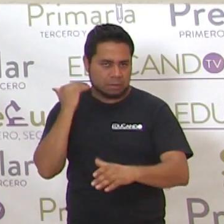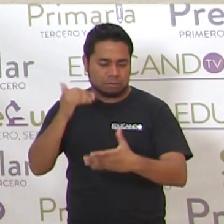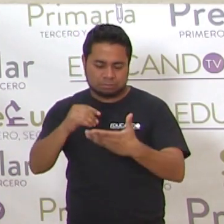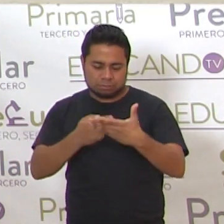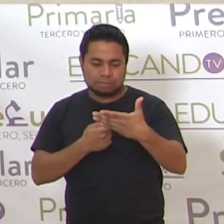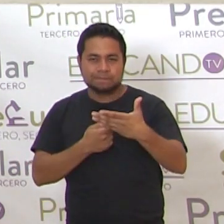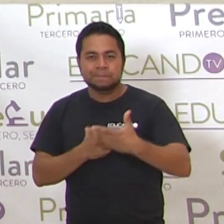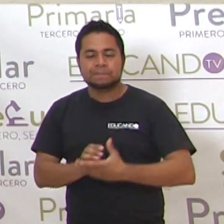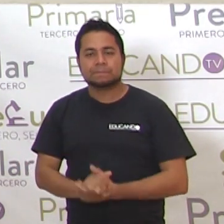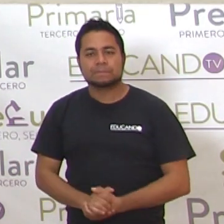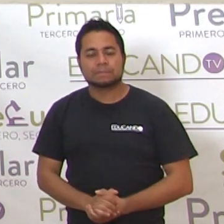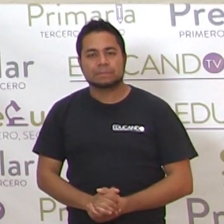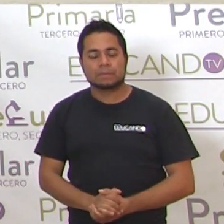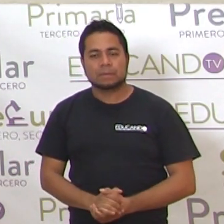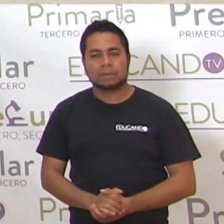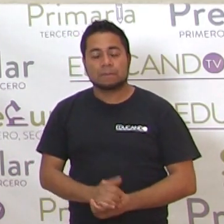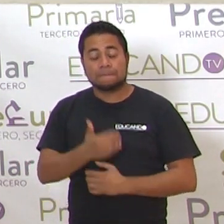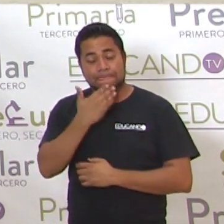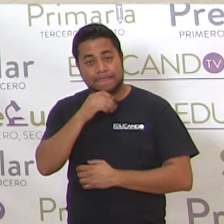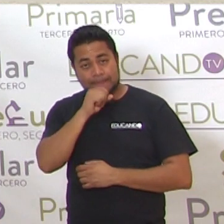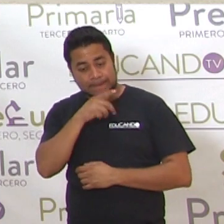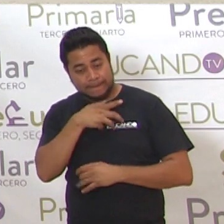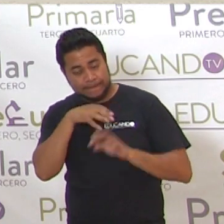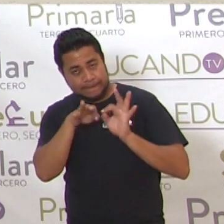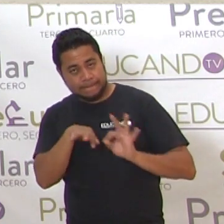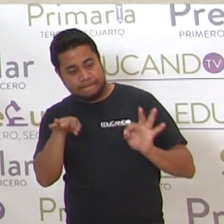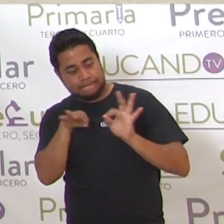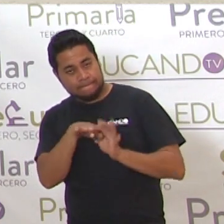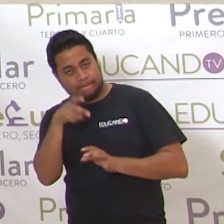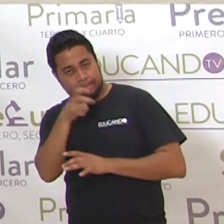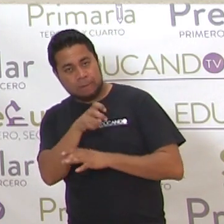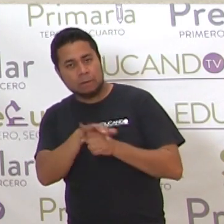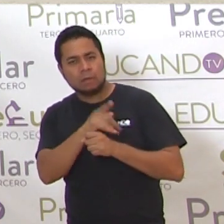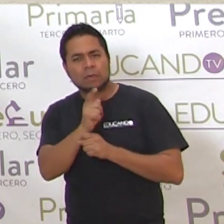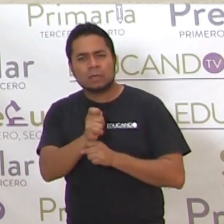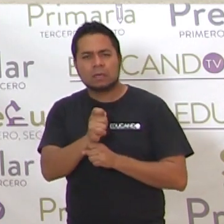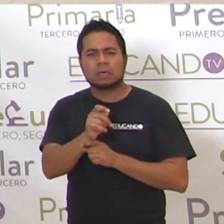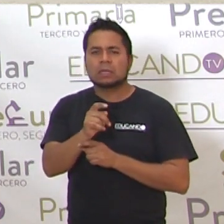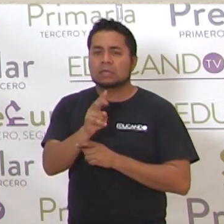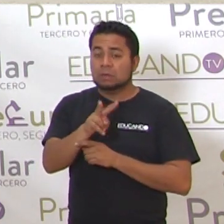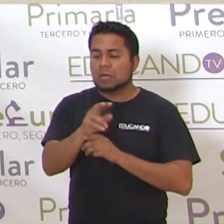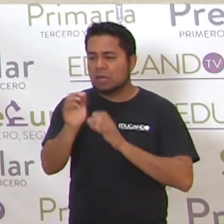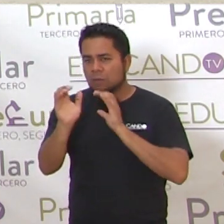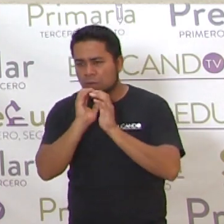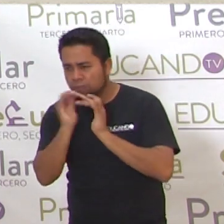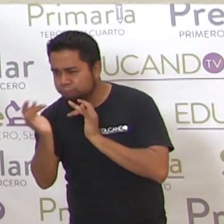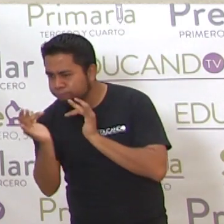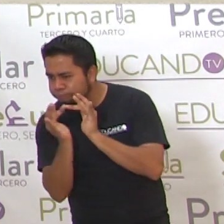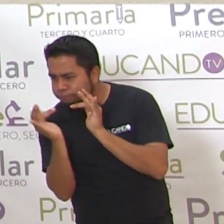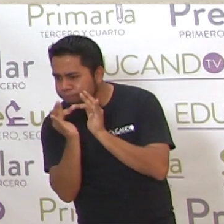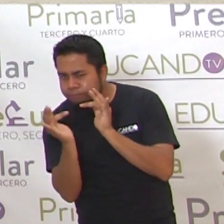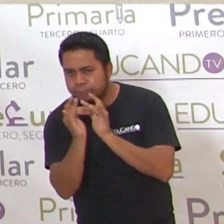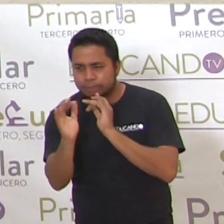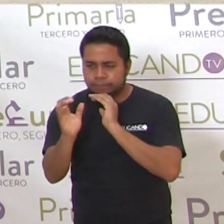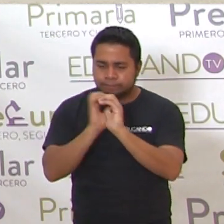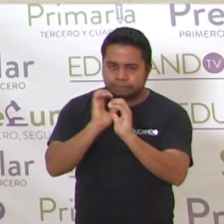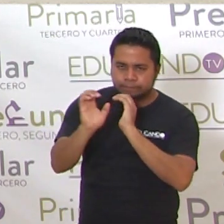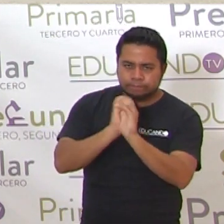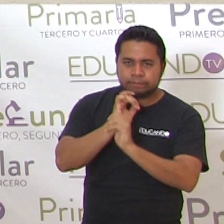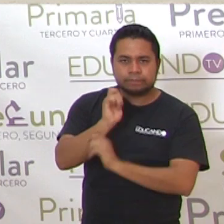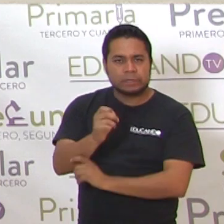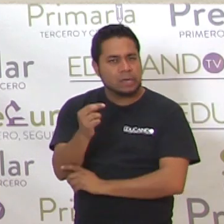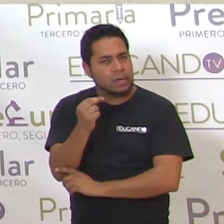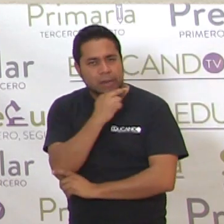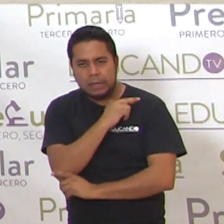correos bien importante esta parte porque es una comunicación muy interactiva es una comunicación de forma